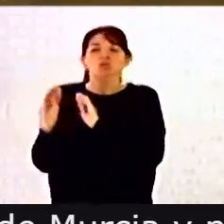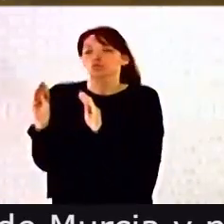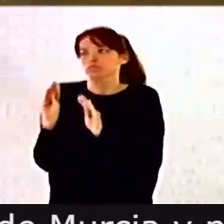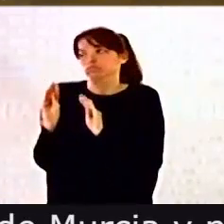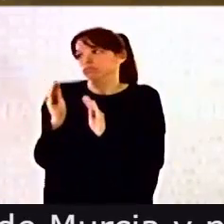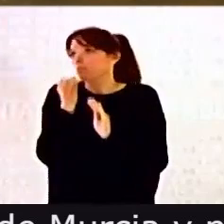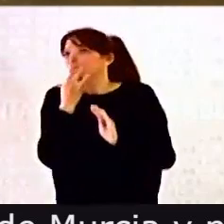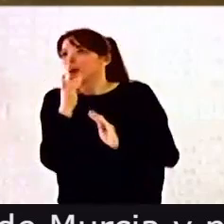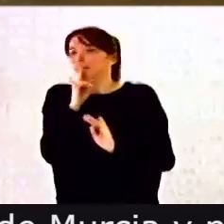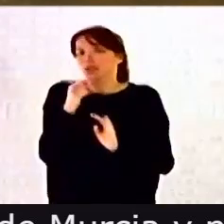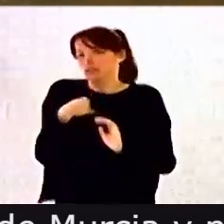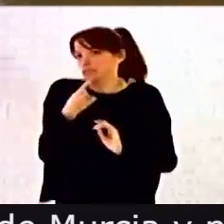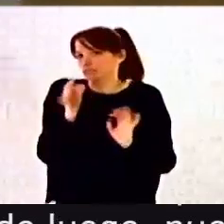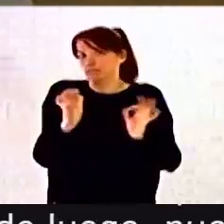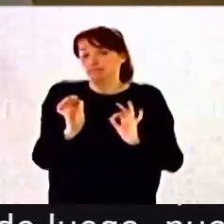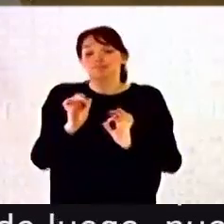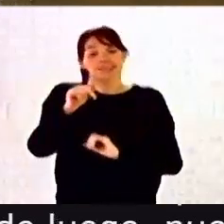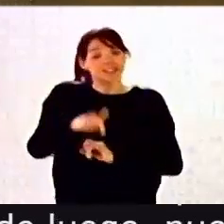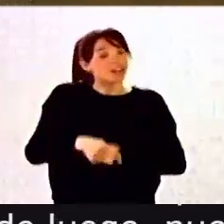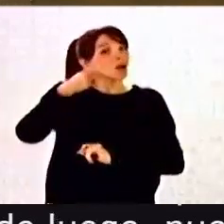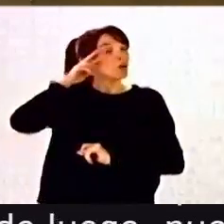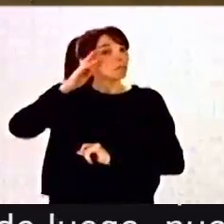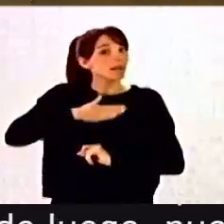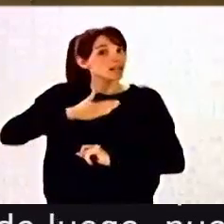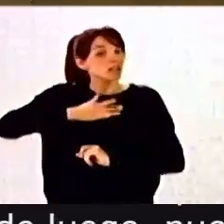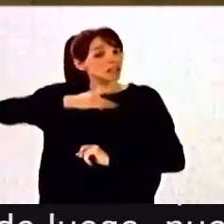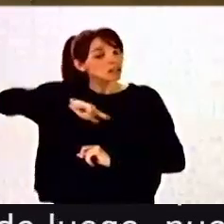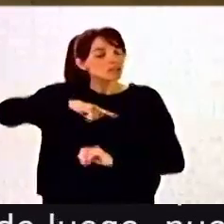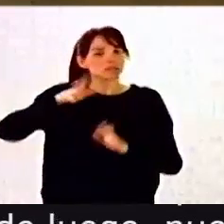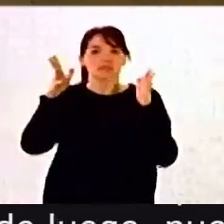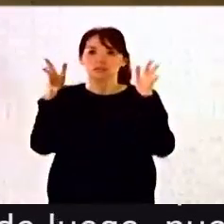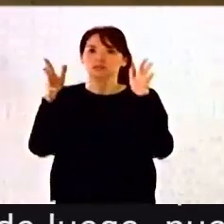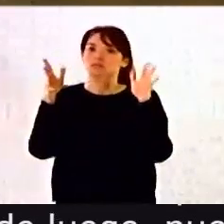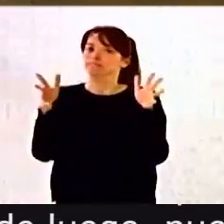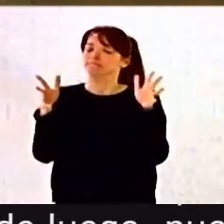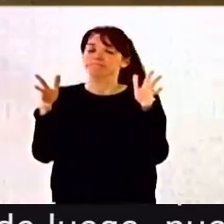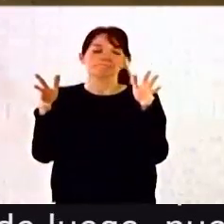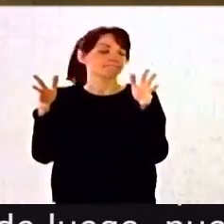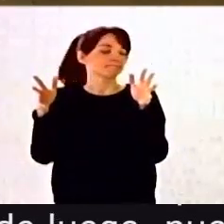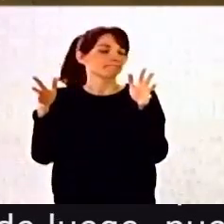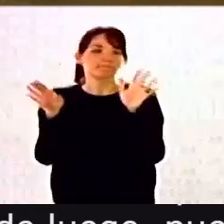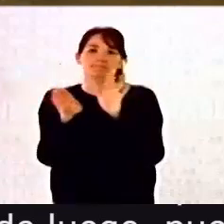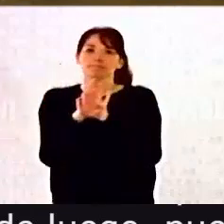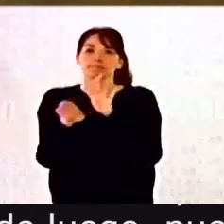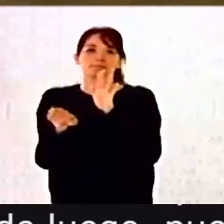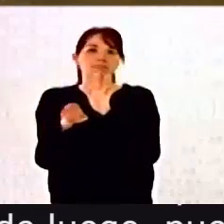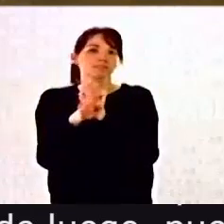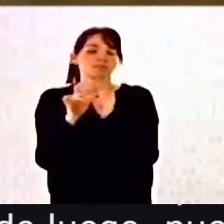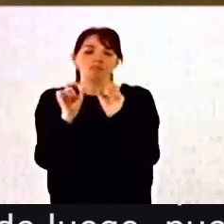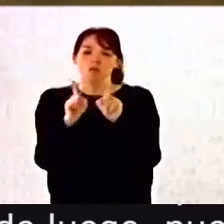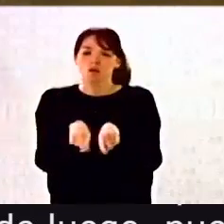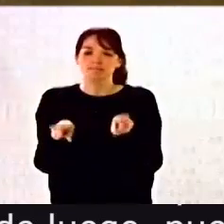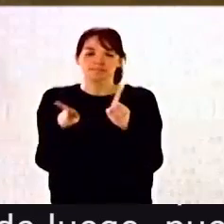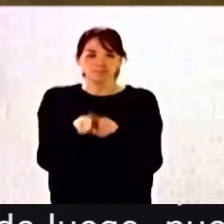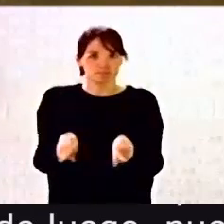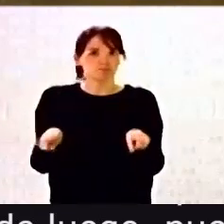puedo decir aquí es que nuestros expertos nos recomiendan que nos comportemos de esta forma que nos